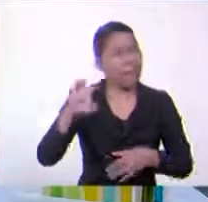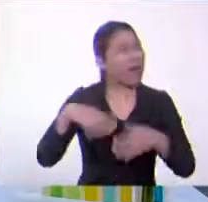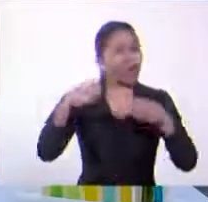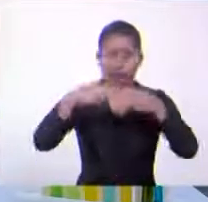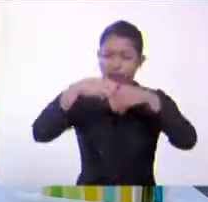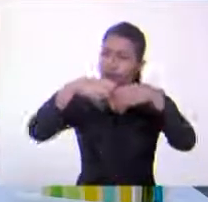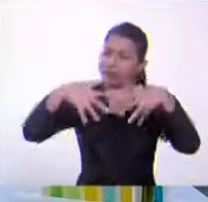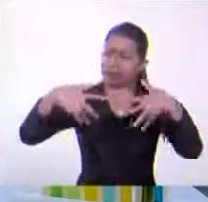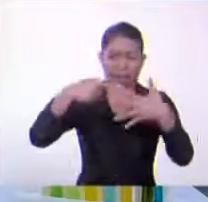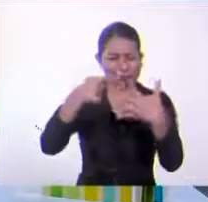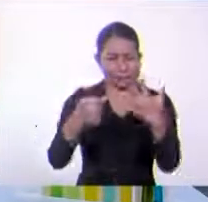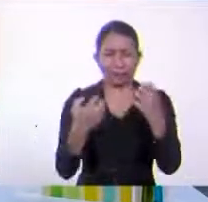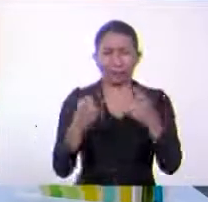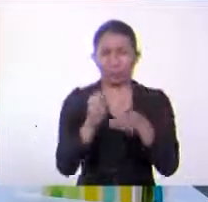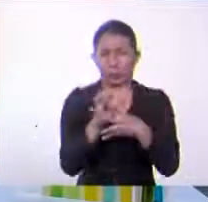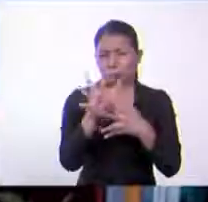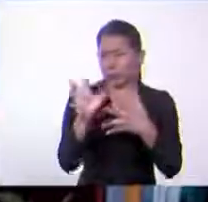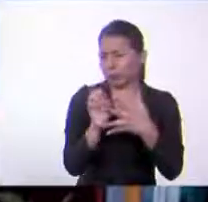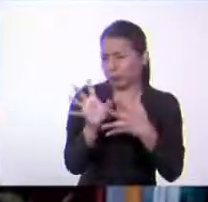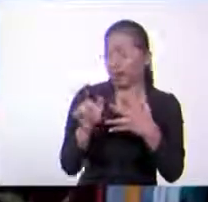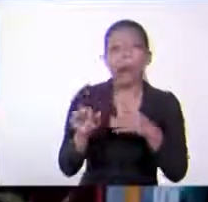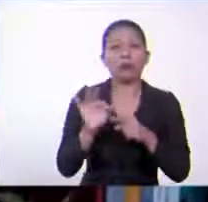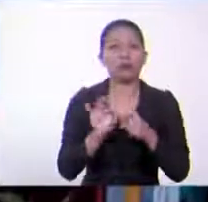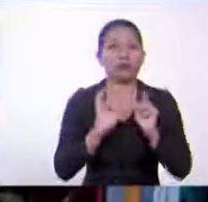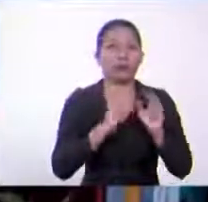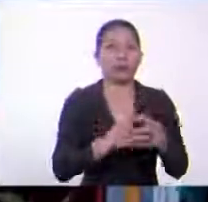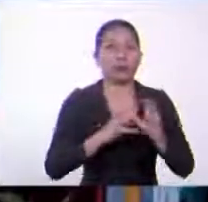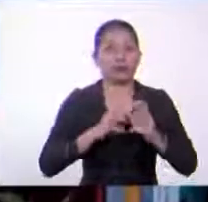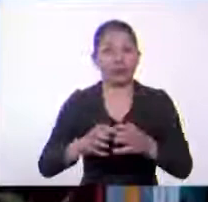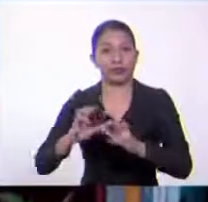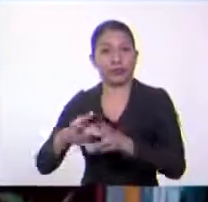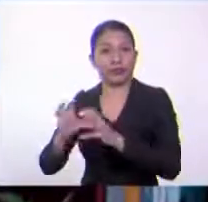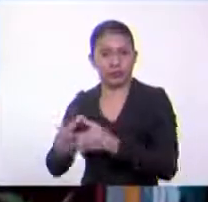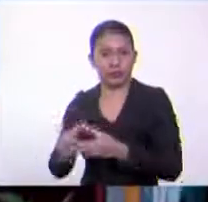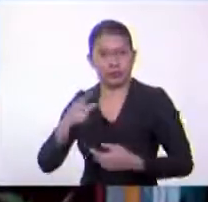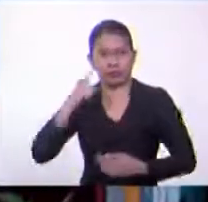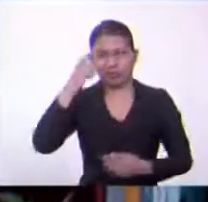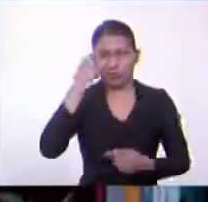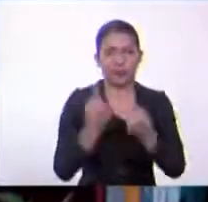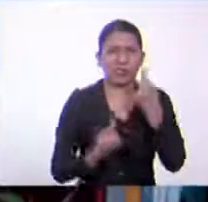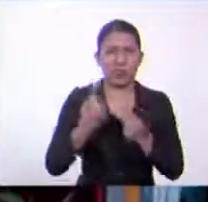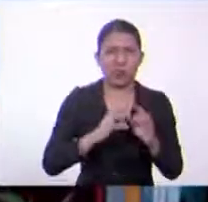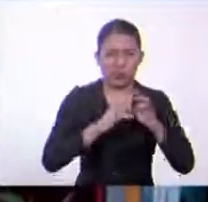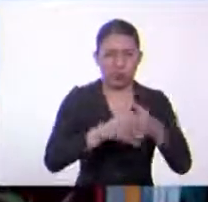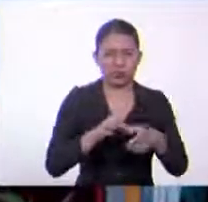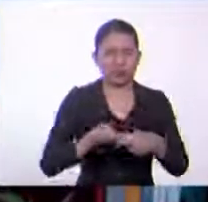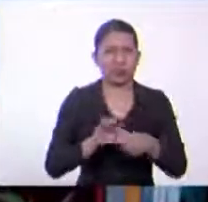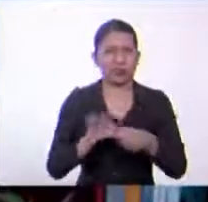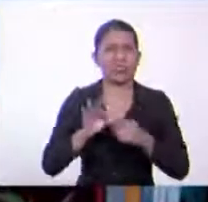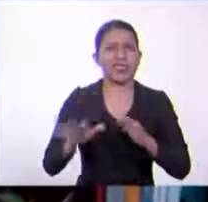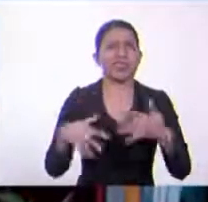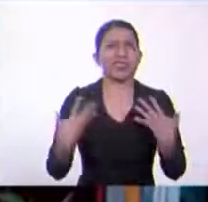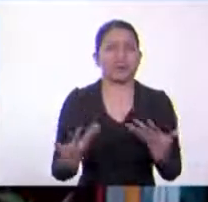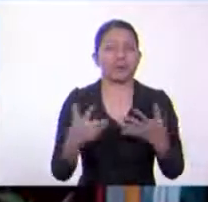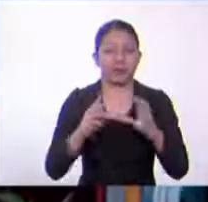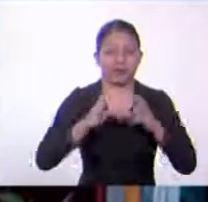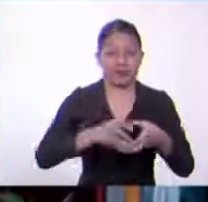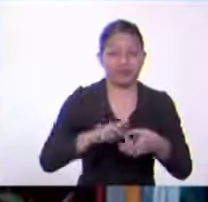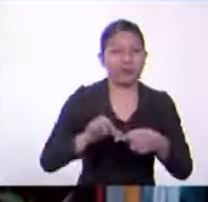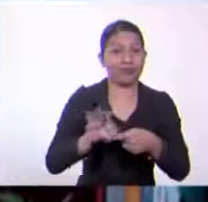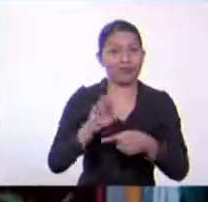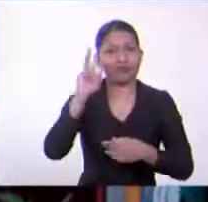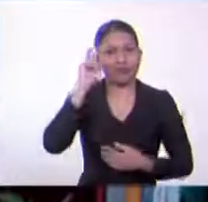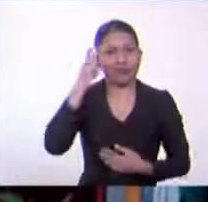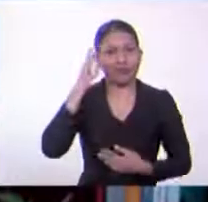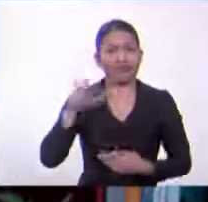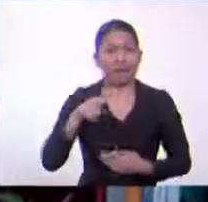se clasifican de acuerdo a su grupo funcional. Te preguntarás, ¿y qué es un grupo funcional? Muy bien, un grupo funcional es